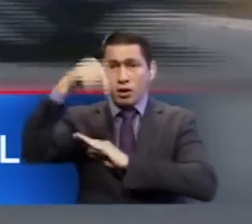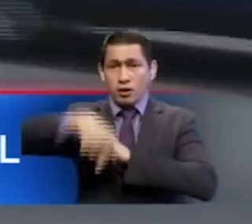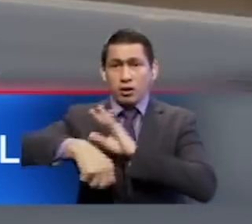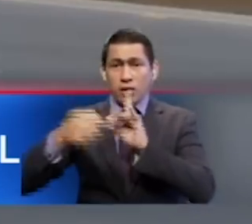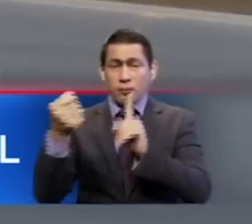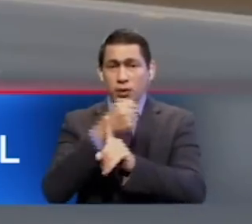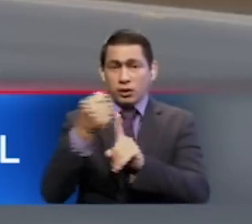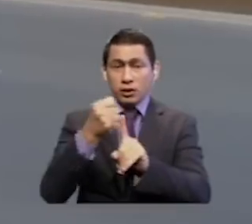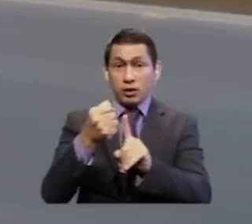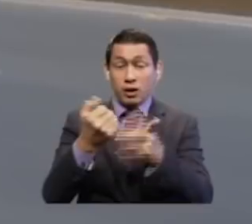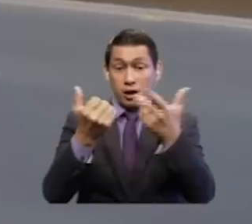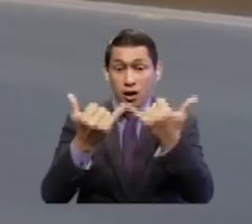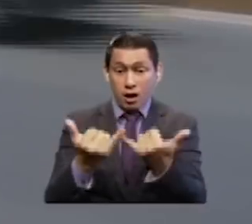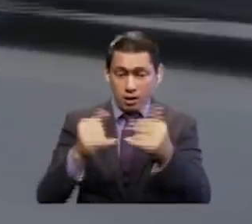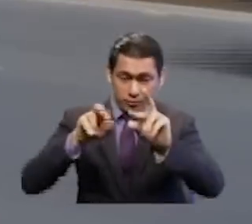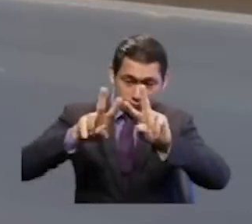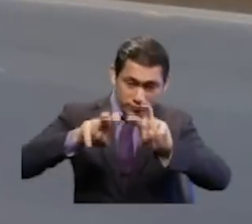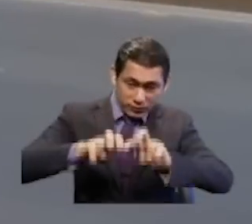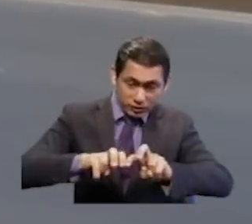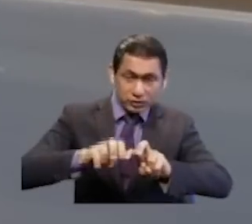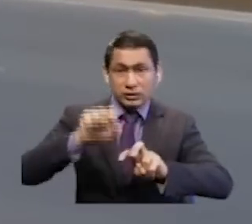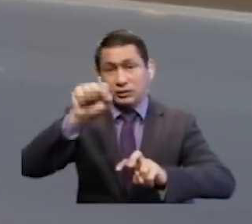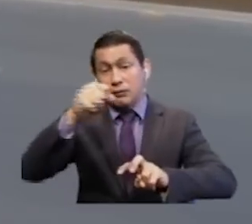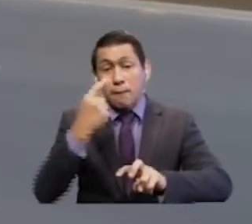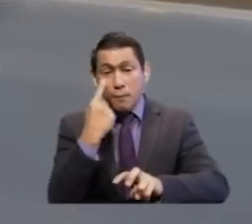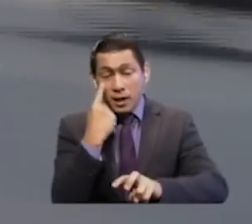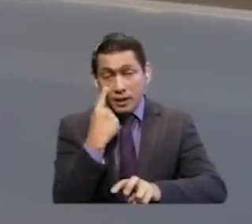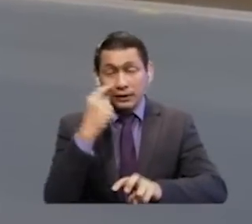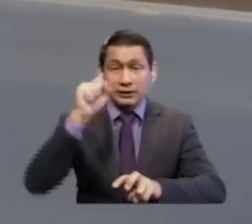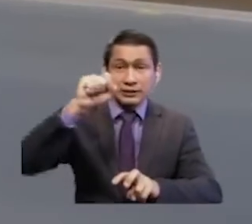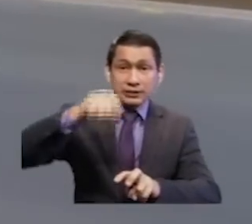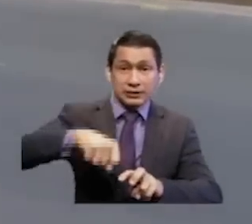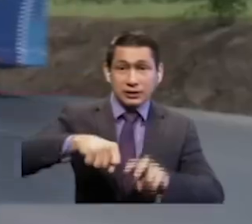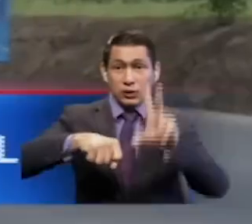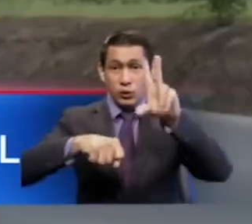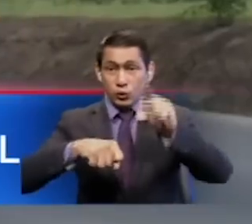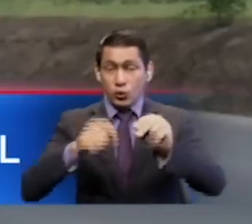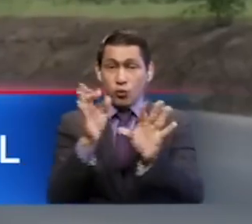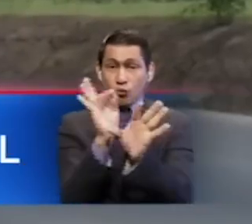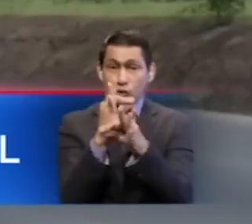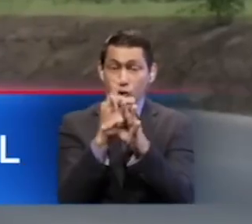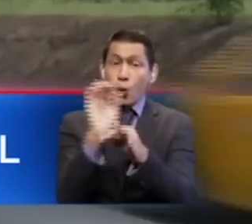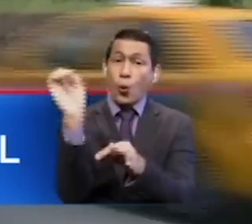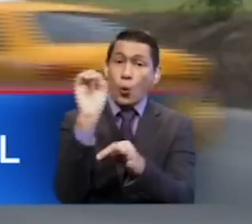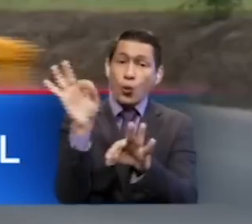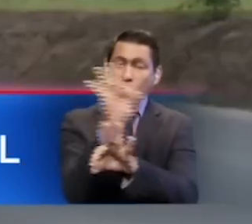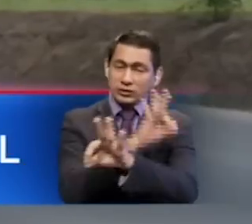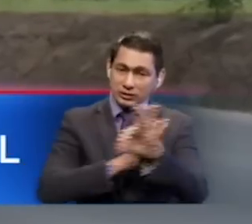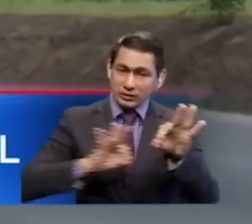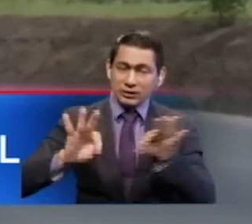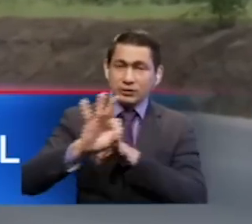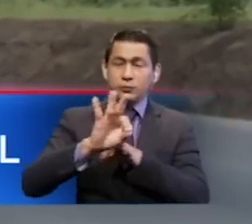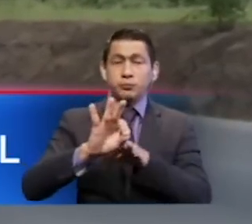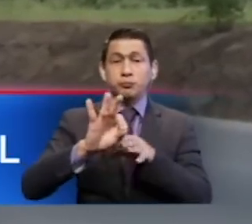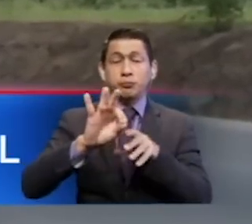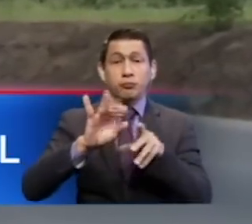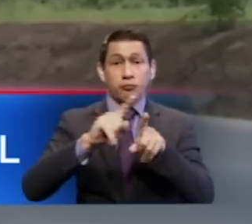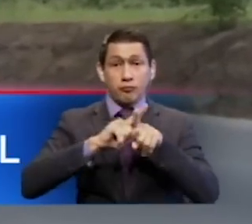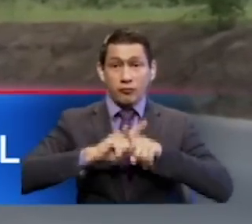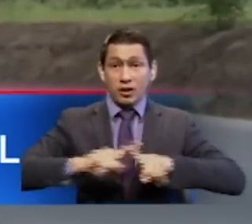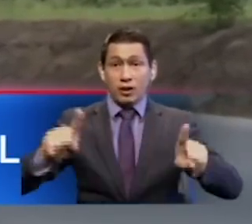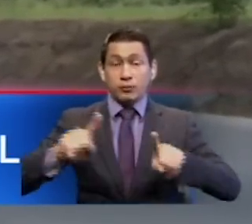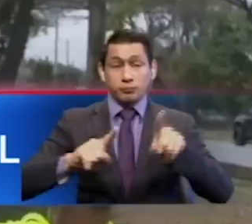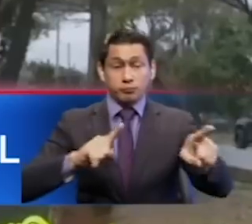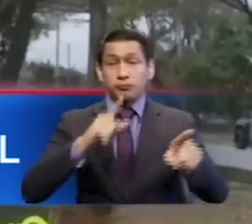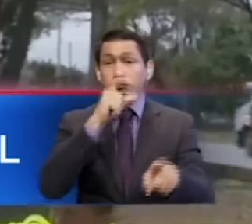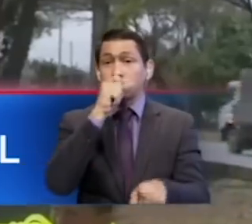nuestros laboratorios para revisarlo y proceder a su reparación o su reemplazo con otro equipo nuevo. La ATM ratifica que con la finalidad de atender las